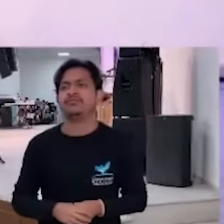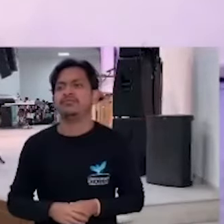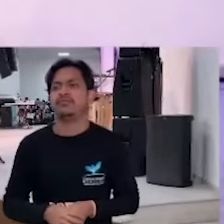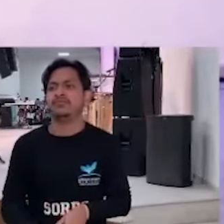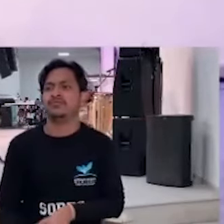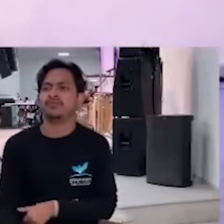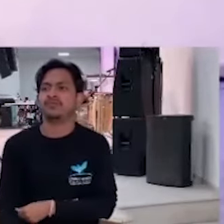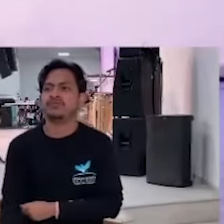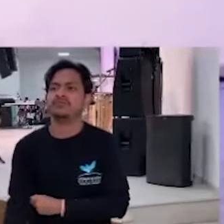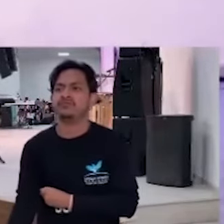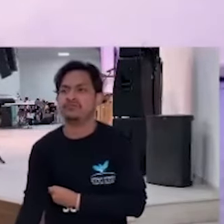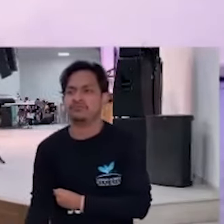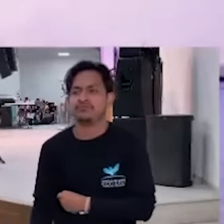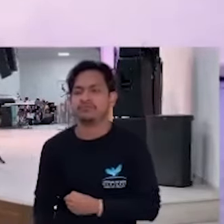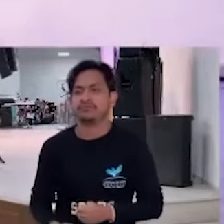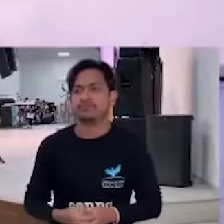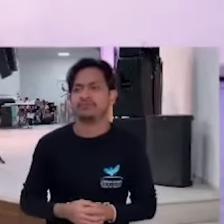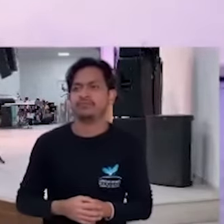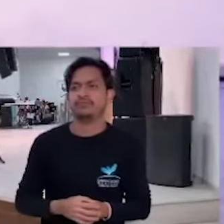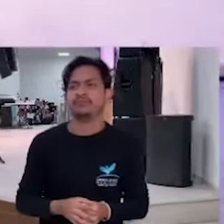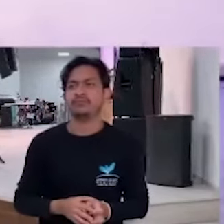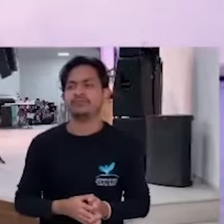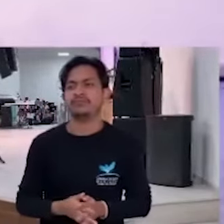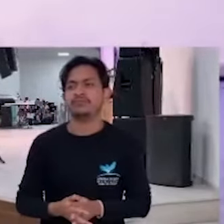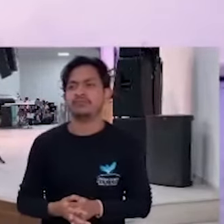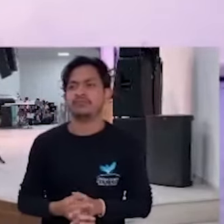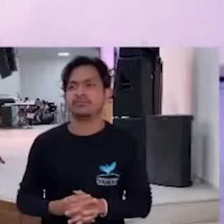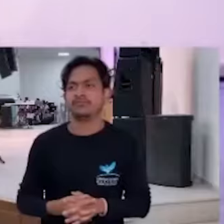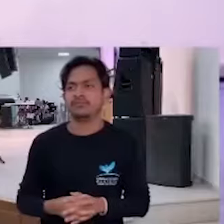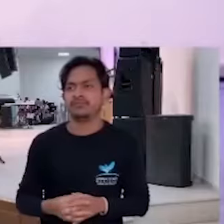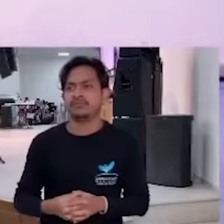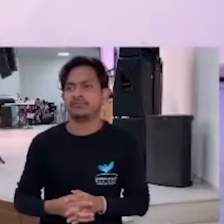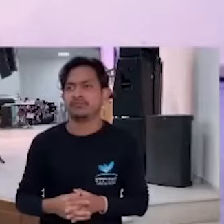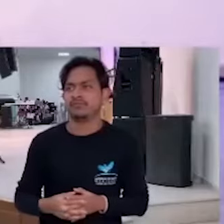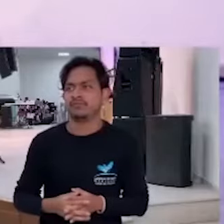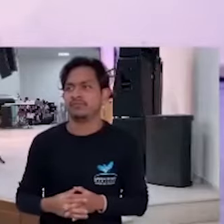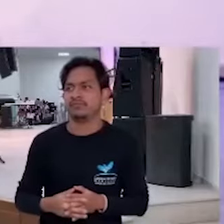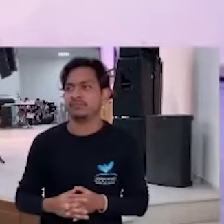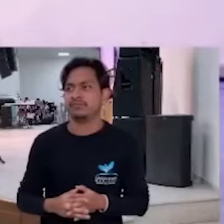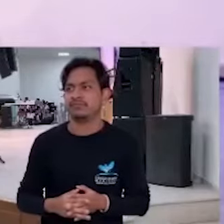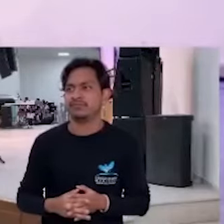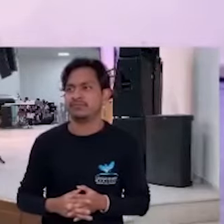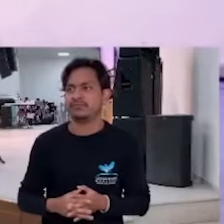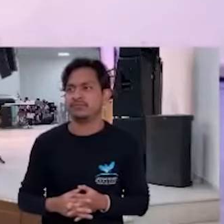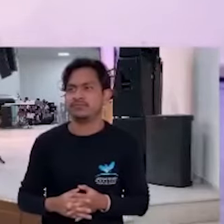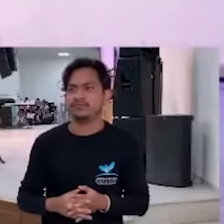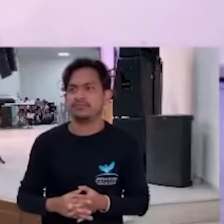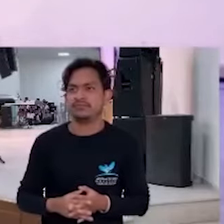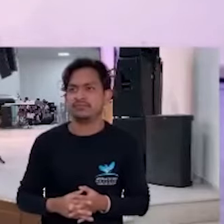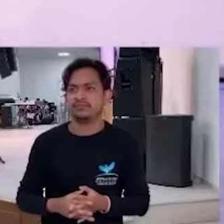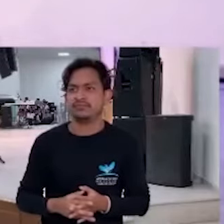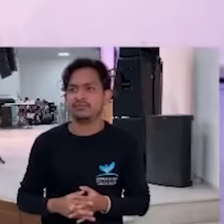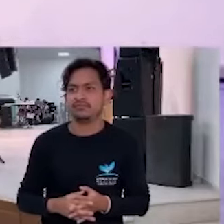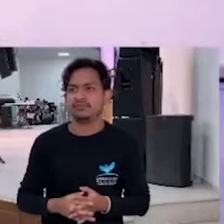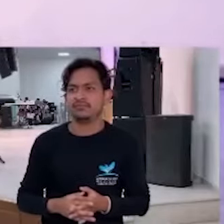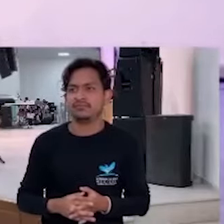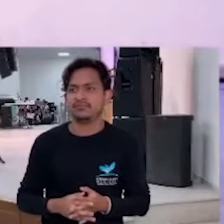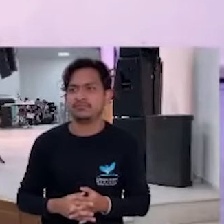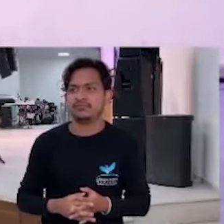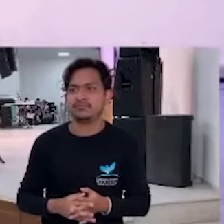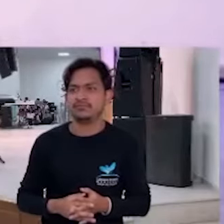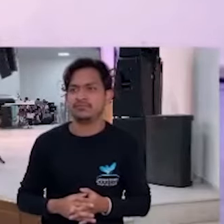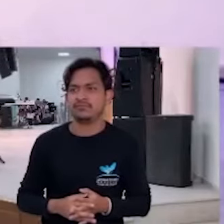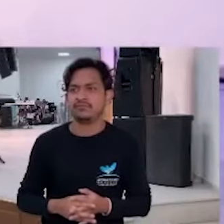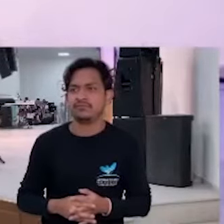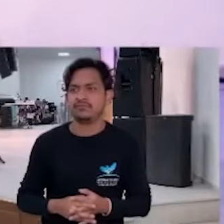¿viste? ¿Viste? ¿Qué vi? ¿Viste o no viste? Pues ¿de qué me hablas? ¿Viste o no?